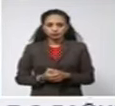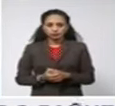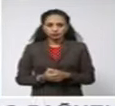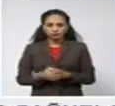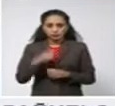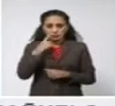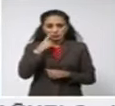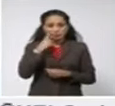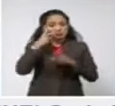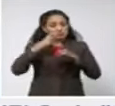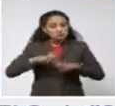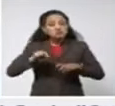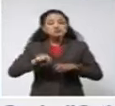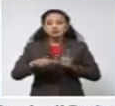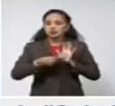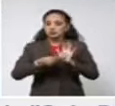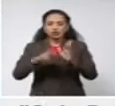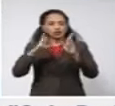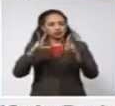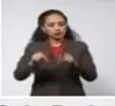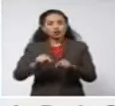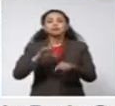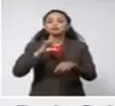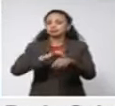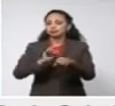de COVID-19. Esto da un